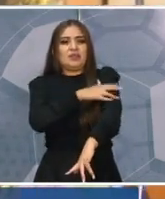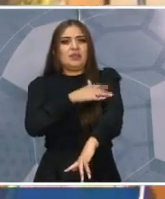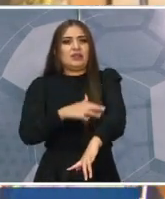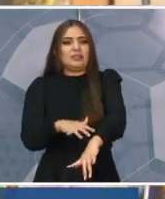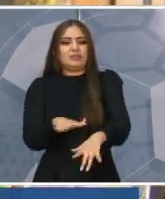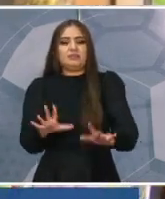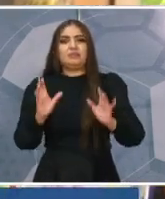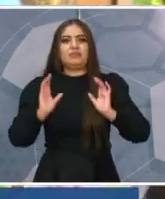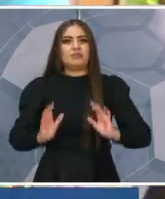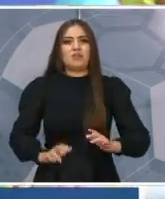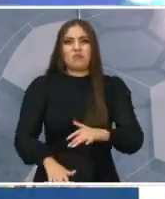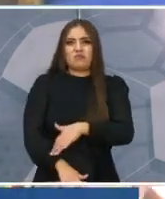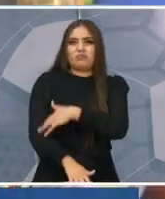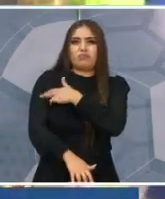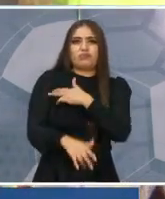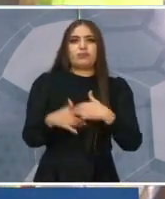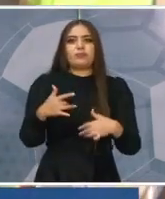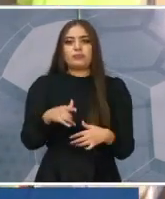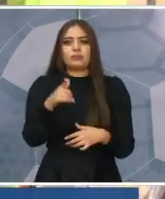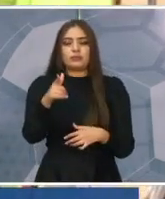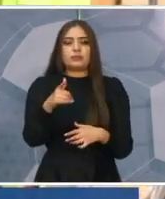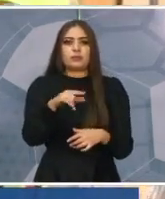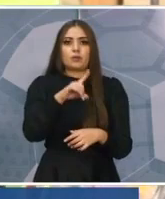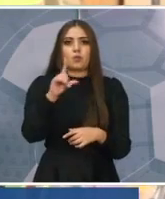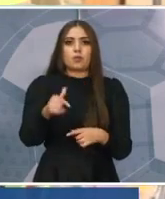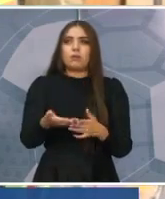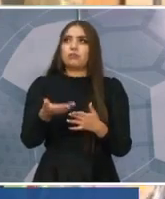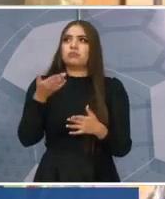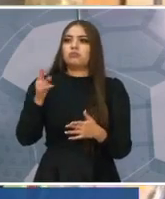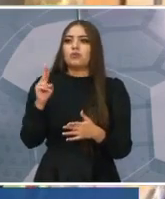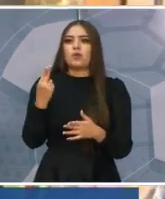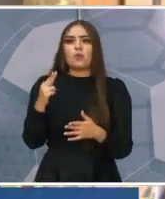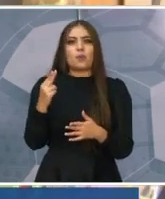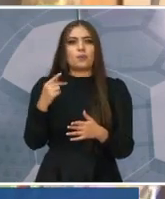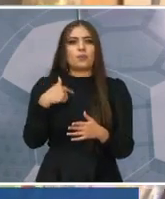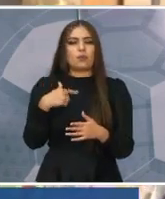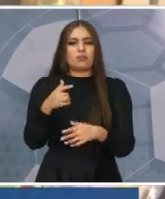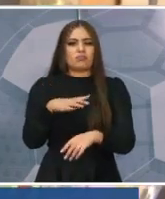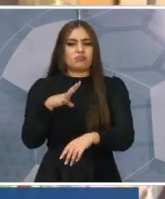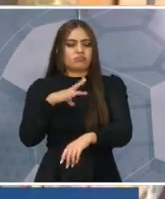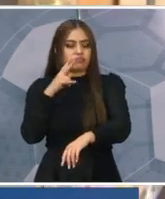me empezaron a brotar unas llagas. Entonces, me mandaron a Monterrey